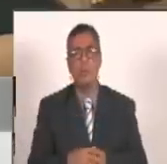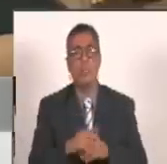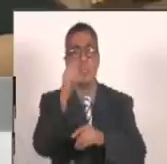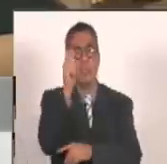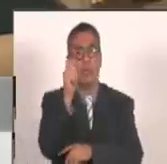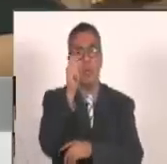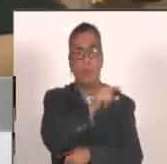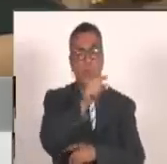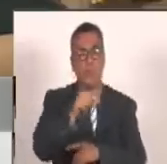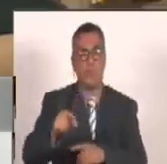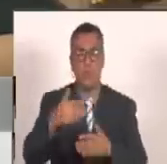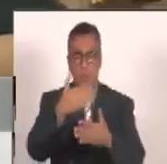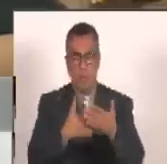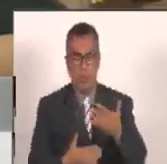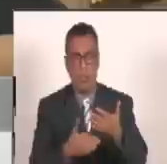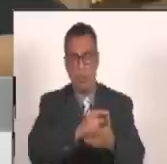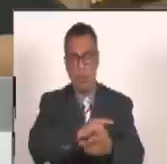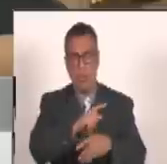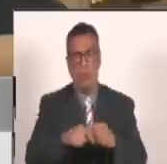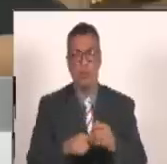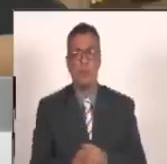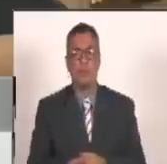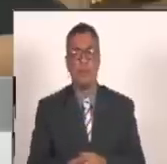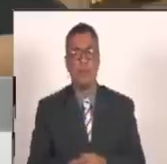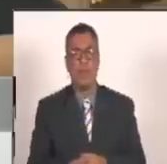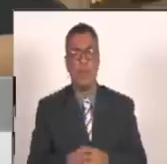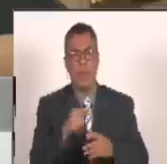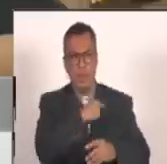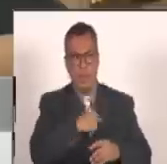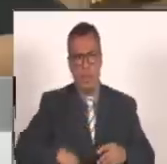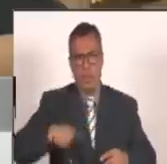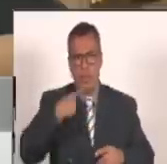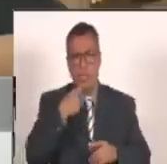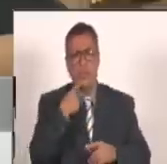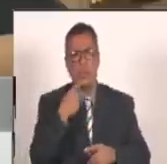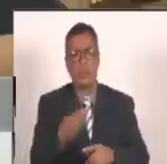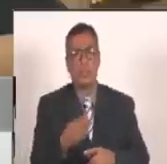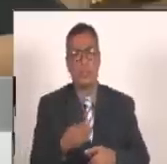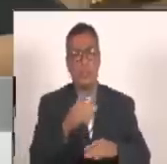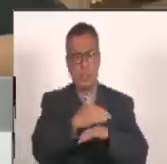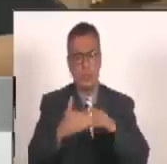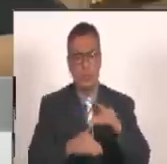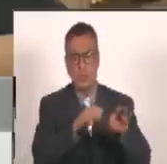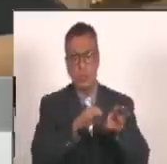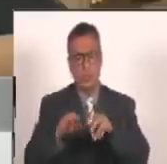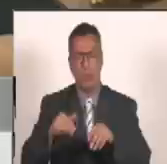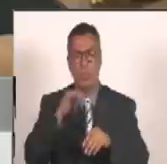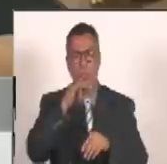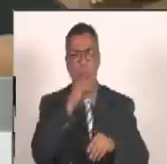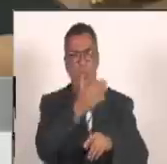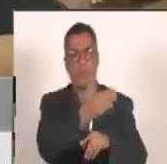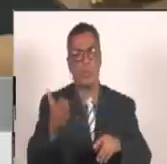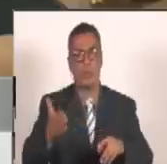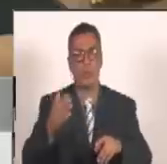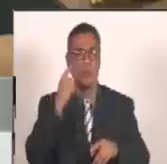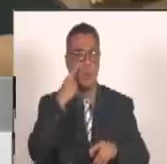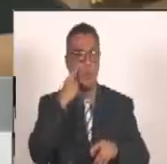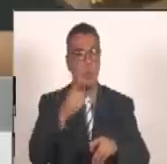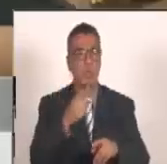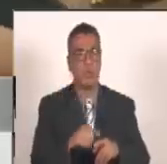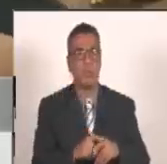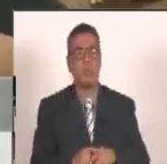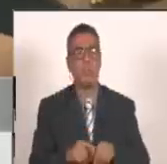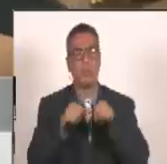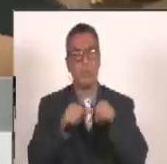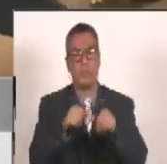las diputadas y los diputados indicados en lista anexa. El presidente solicitó a la subsecretaria informar la materia pendiente de la